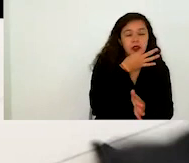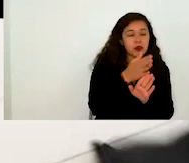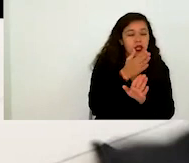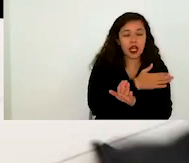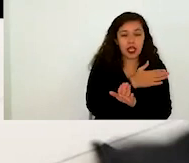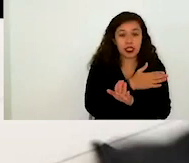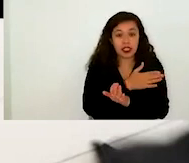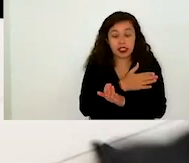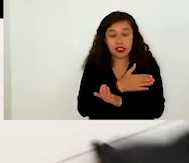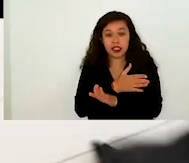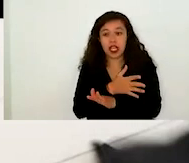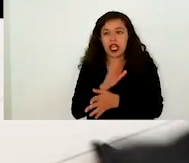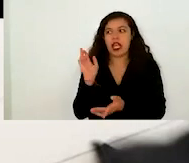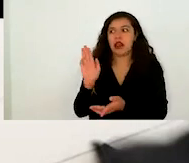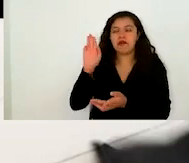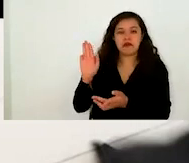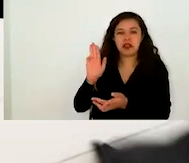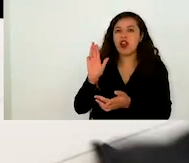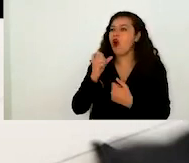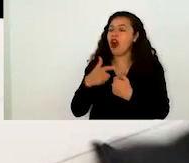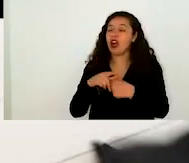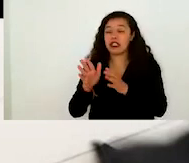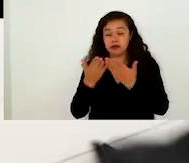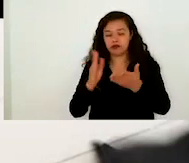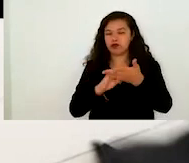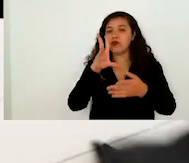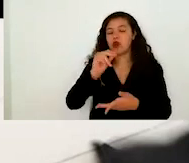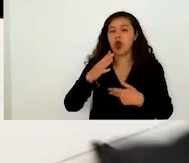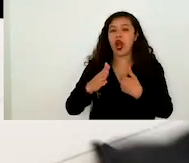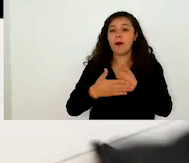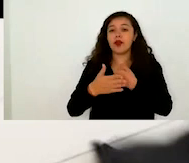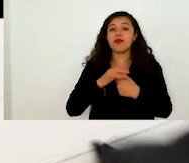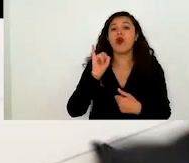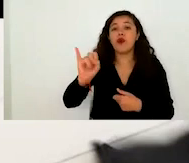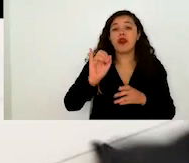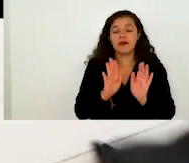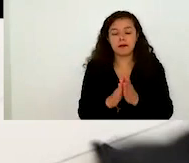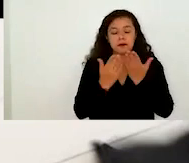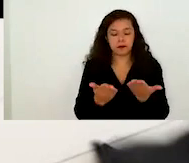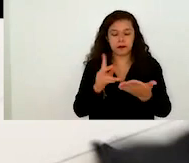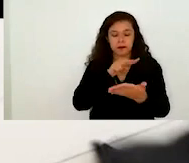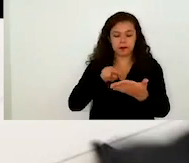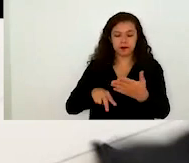van a abrir hasta antes de la siguiente sesión me acuerdo